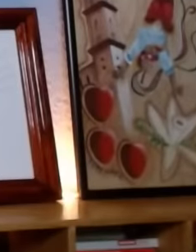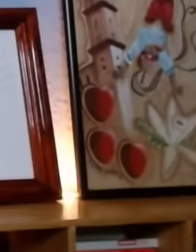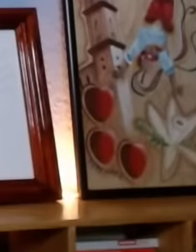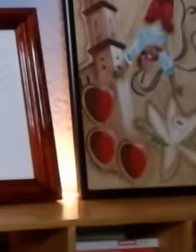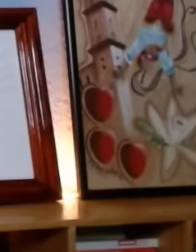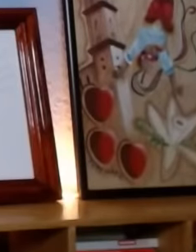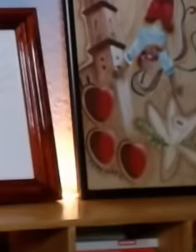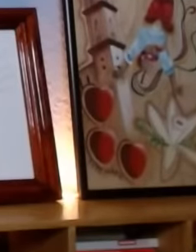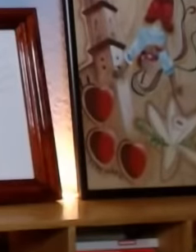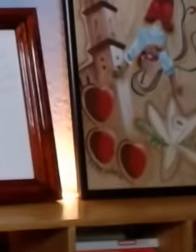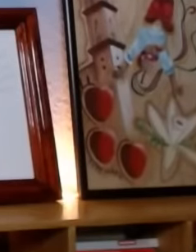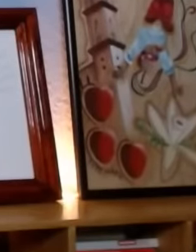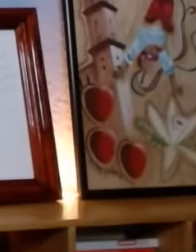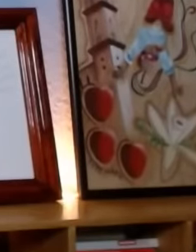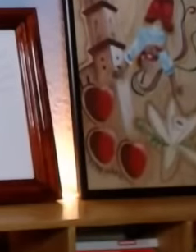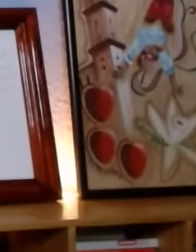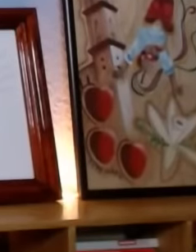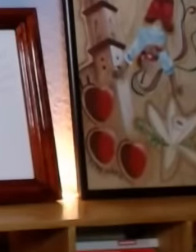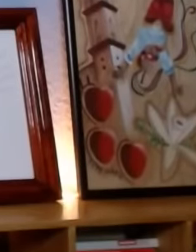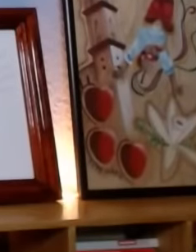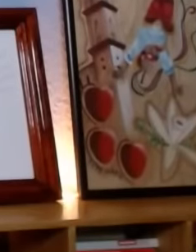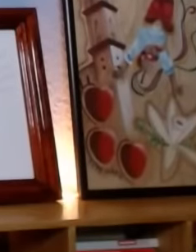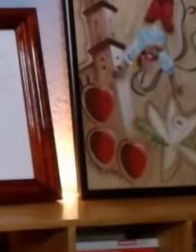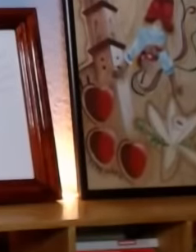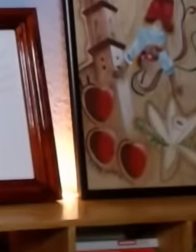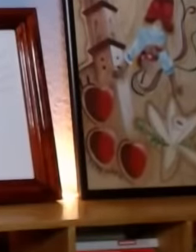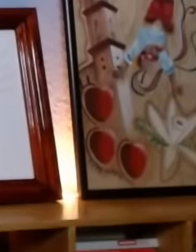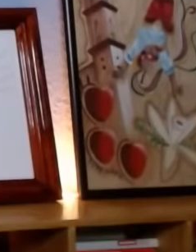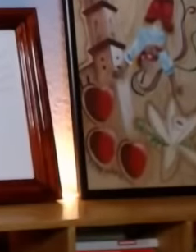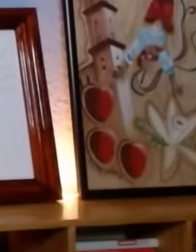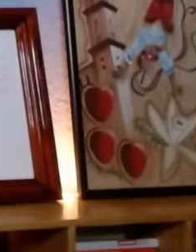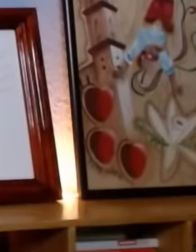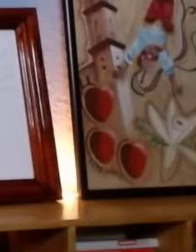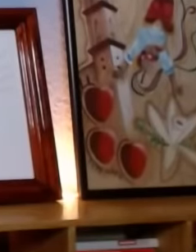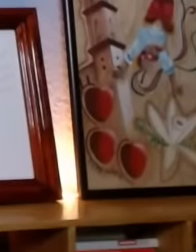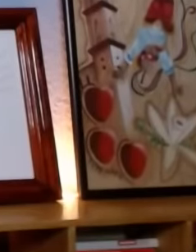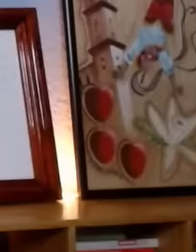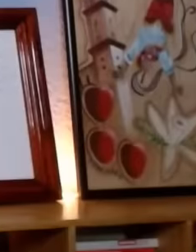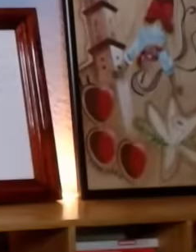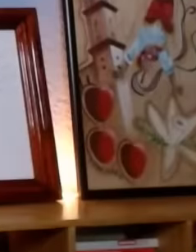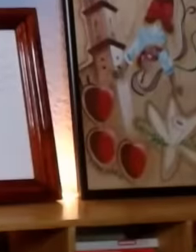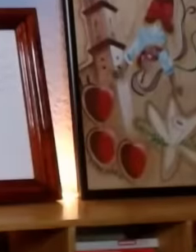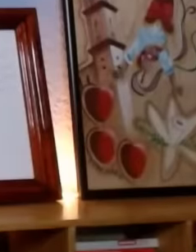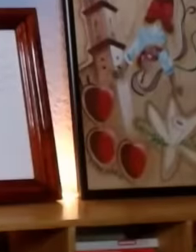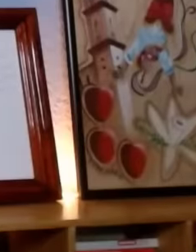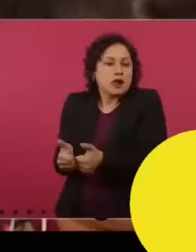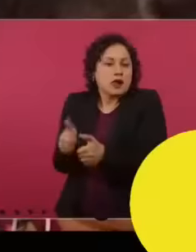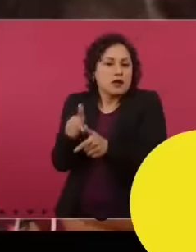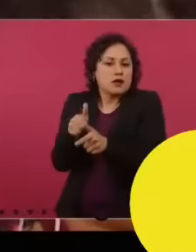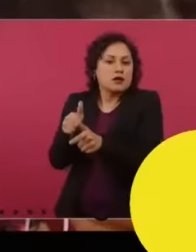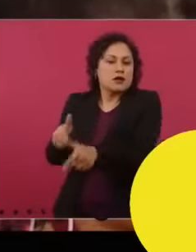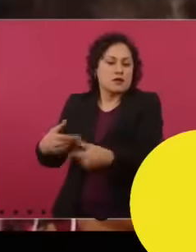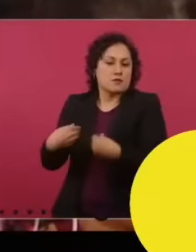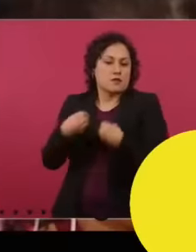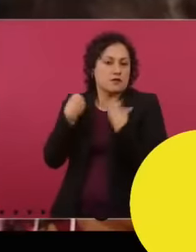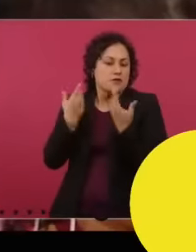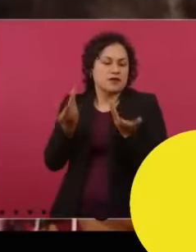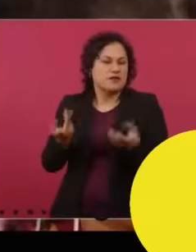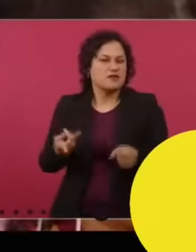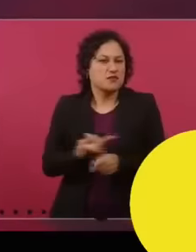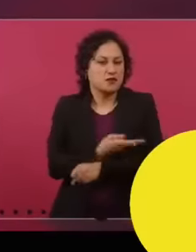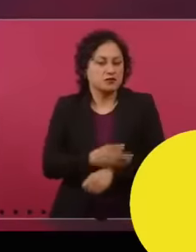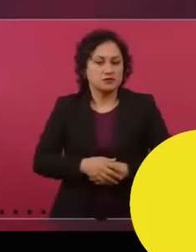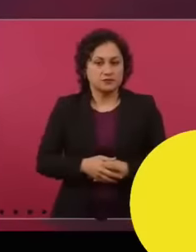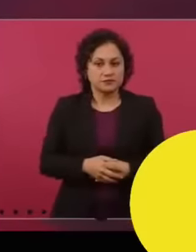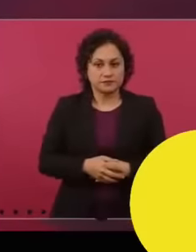presidente hace unas horas. No olvides reventar el botón de like, compartir y suscribirte. Muchas gracias. ¿Qué procedería en este tema? Se le